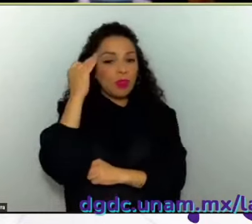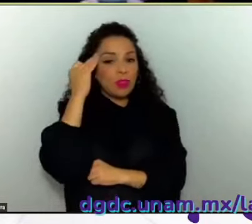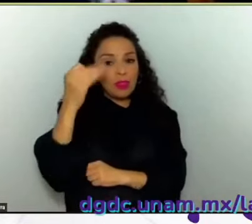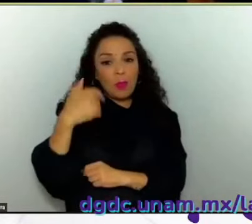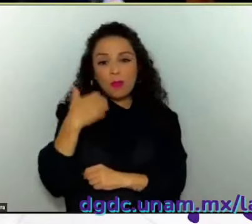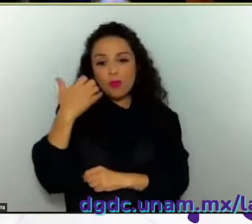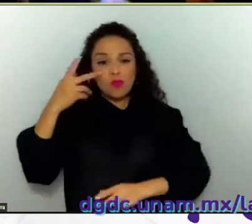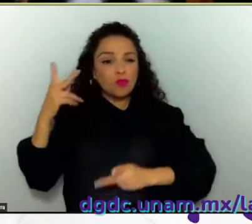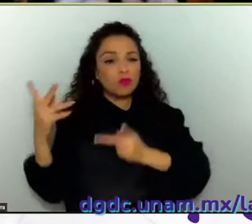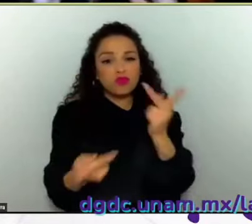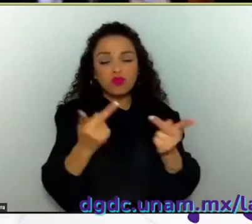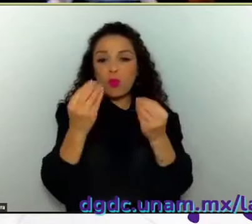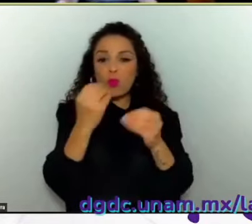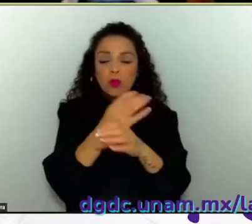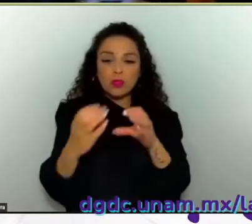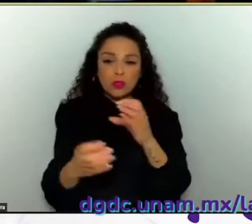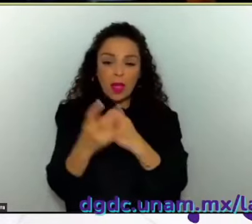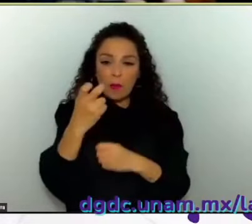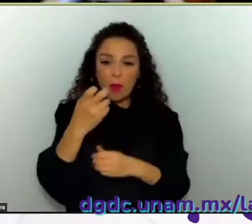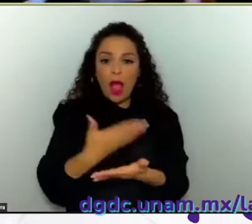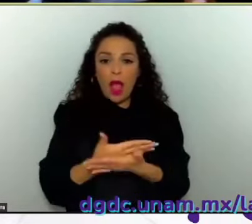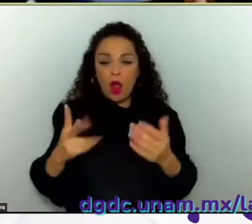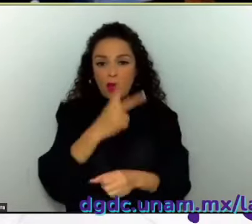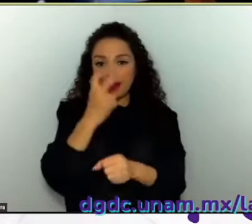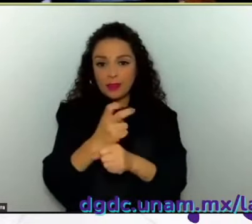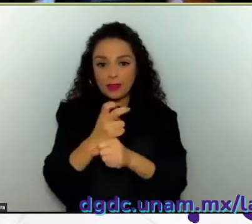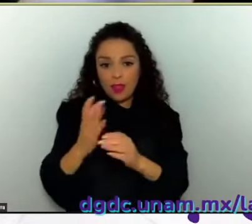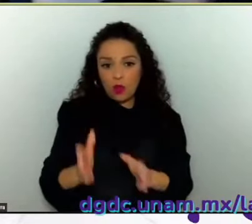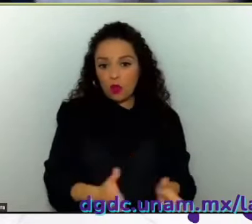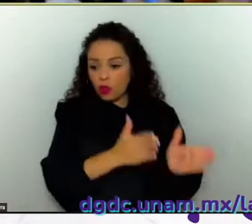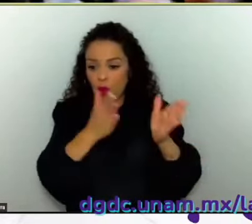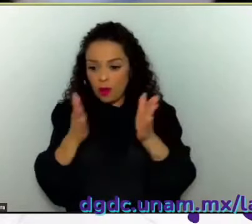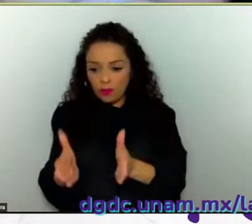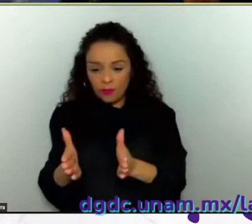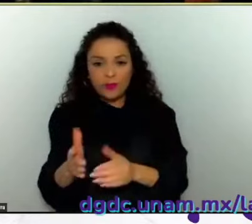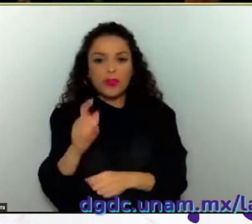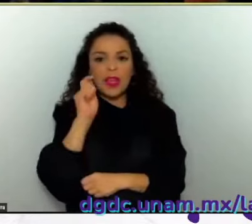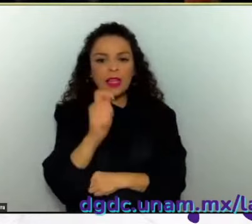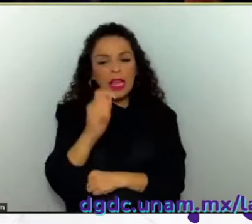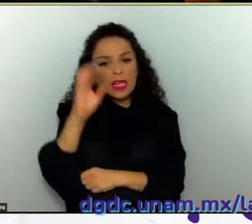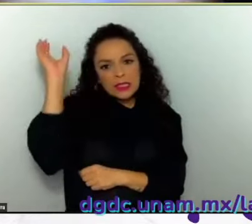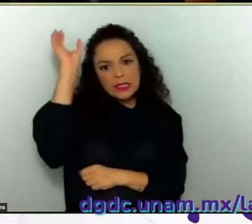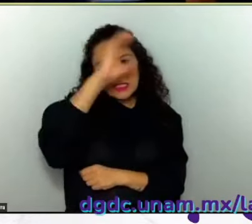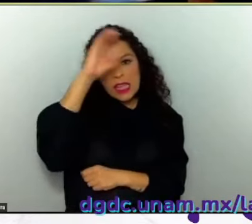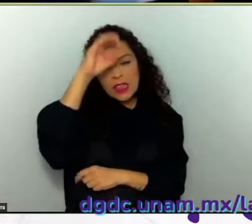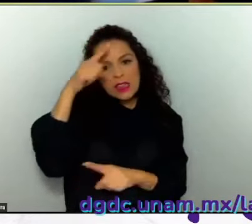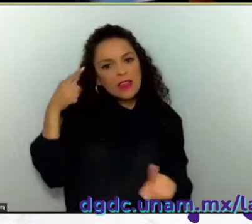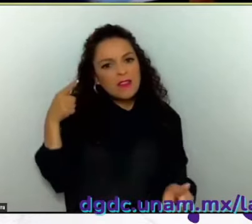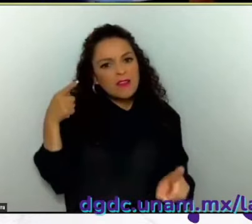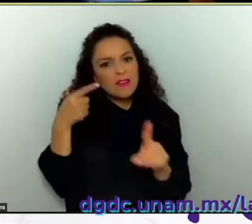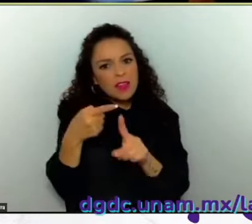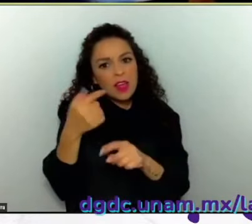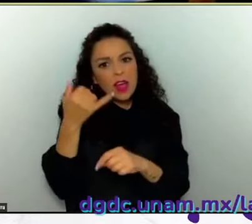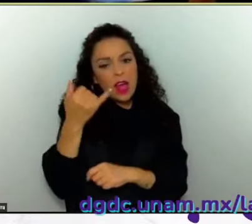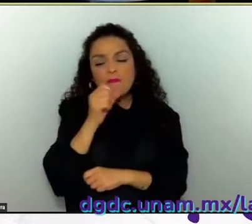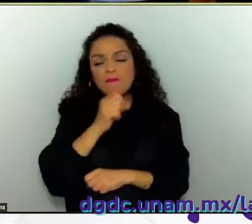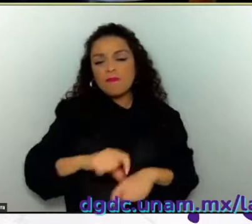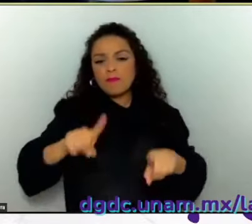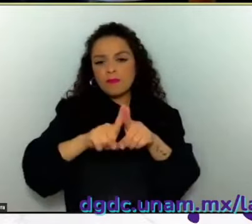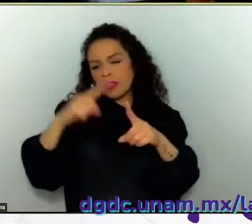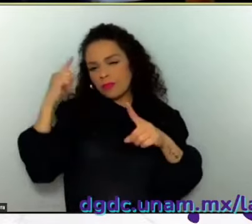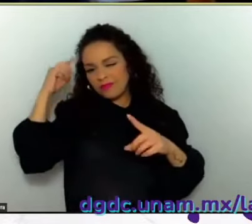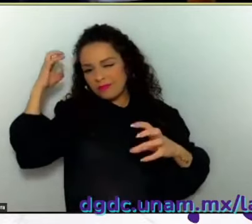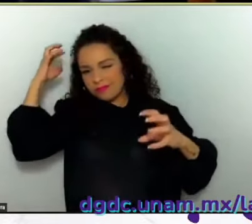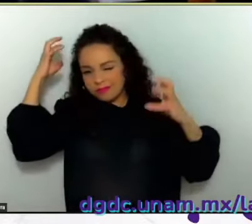seguir al segundo bloque que tiene que ver con el quehacer científico, su labor, pero también su reflexión sobre el quehacer científico de